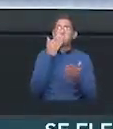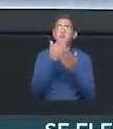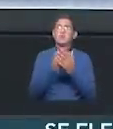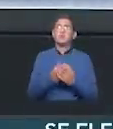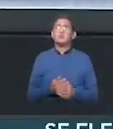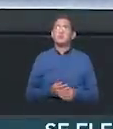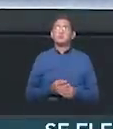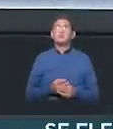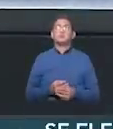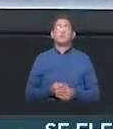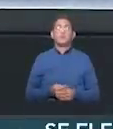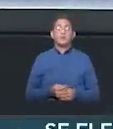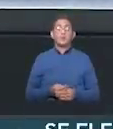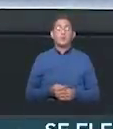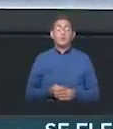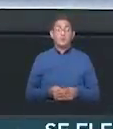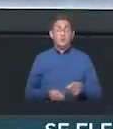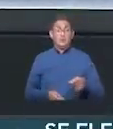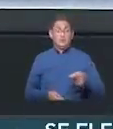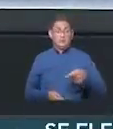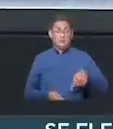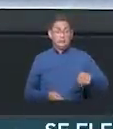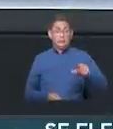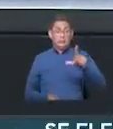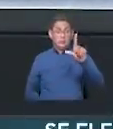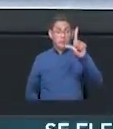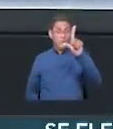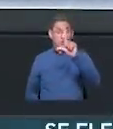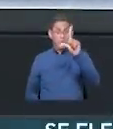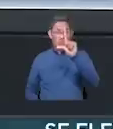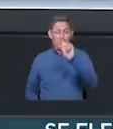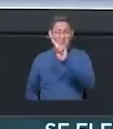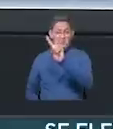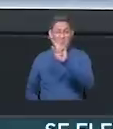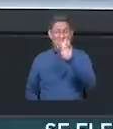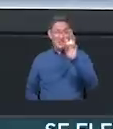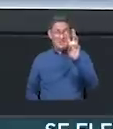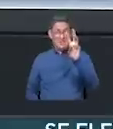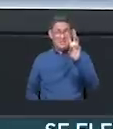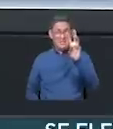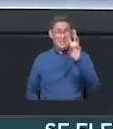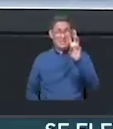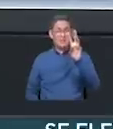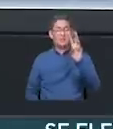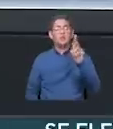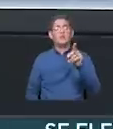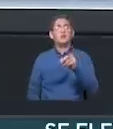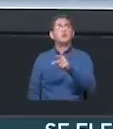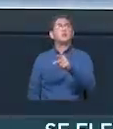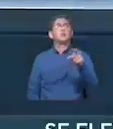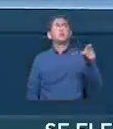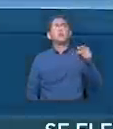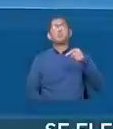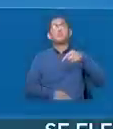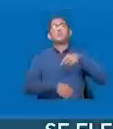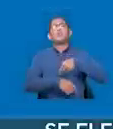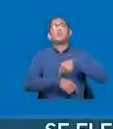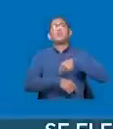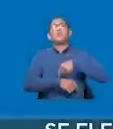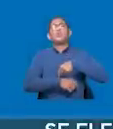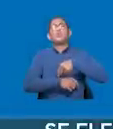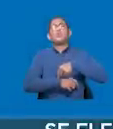ya que a partir del próximo lunes 26 de julio el toque de queda iniciará